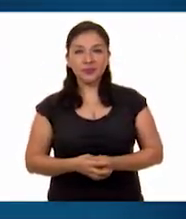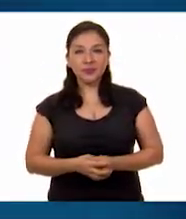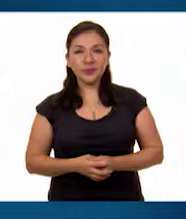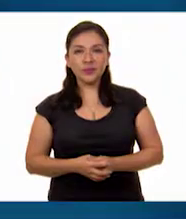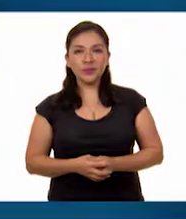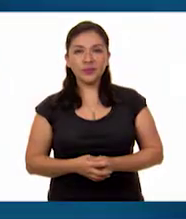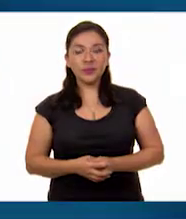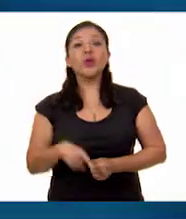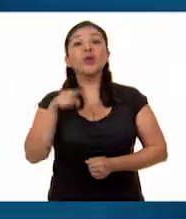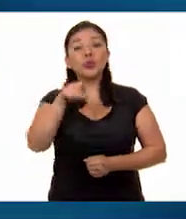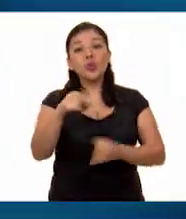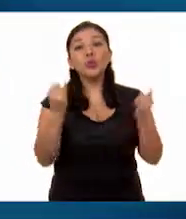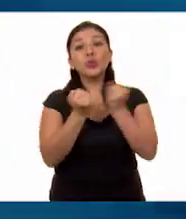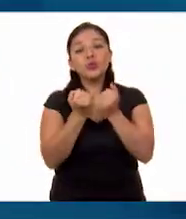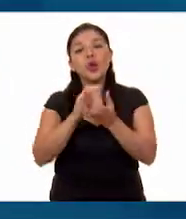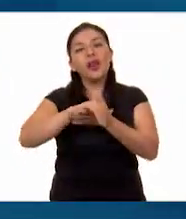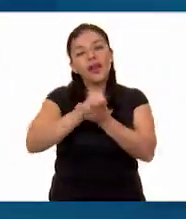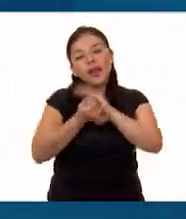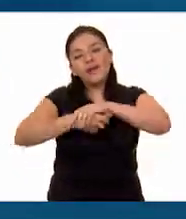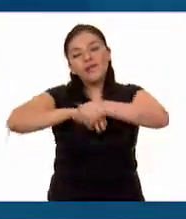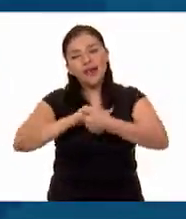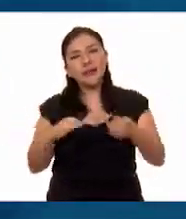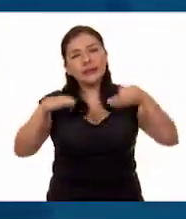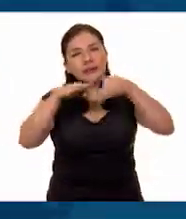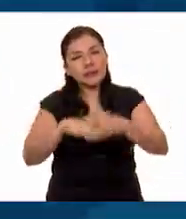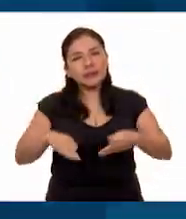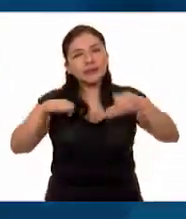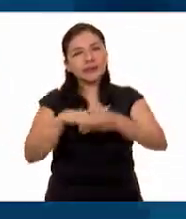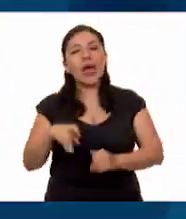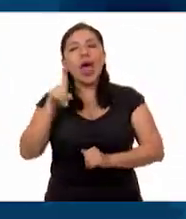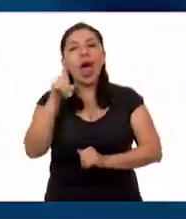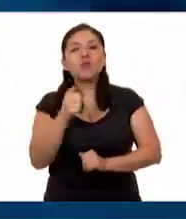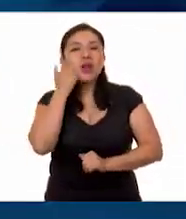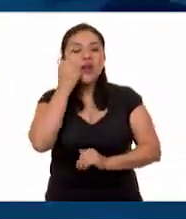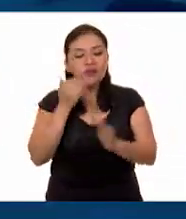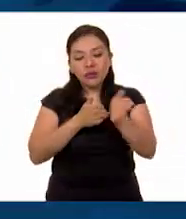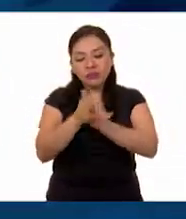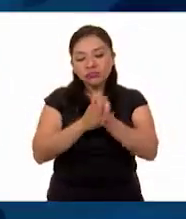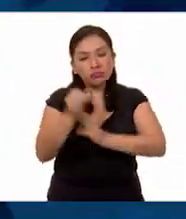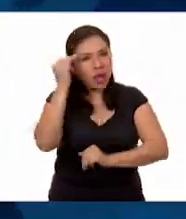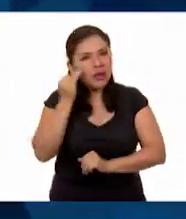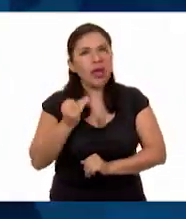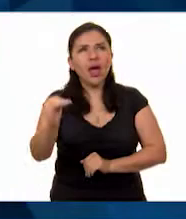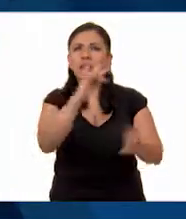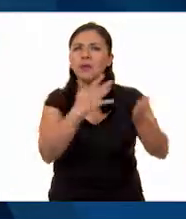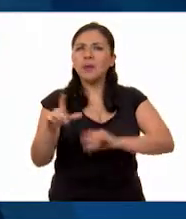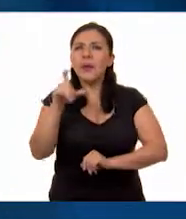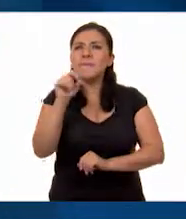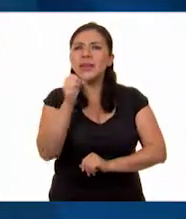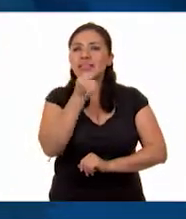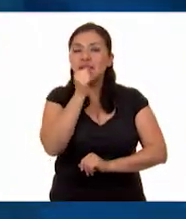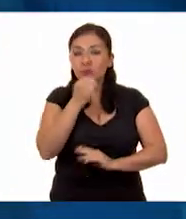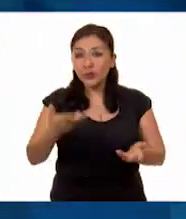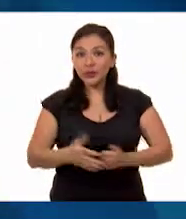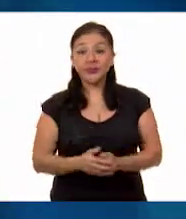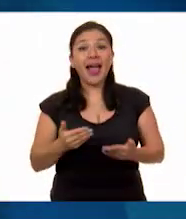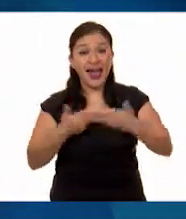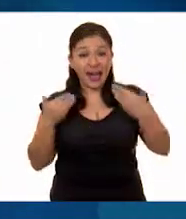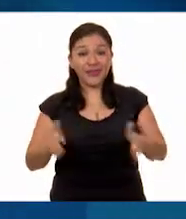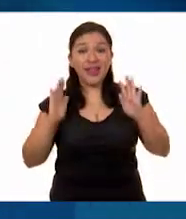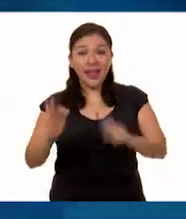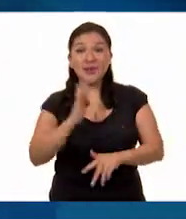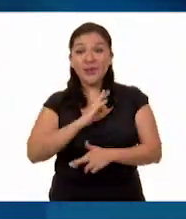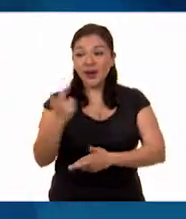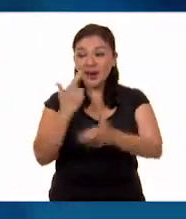cubrebocas. Lava tus manos frecuentemente con agua y con jabón, por lo menos durante 20 segundos. Ahora